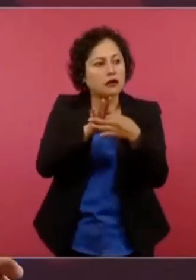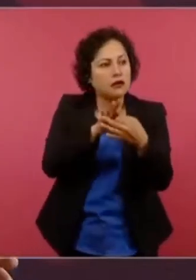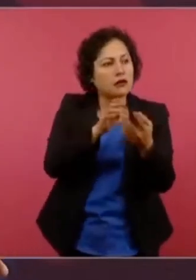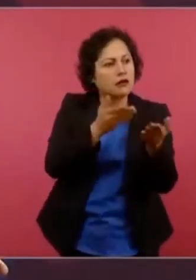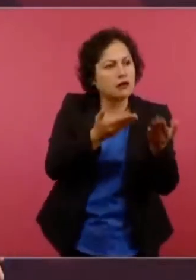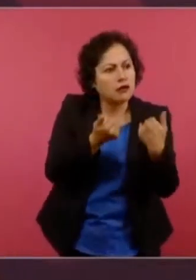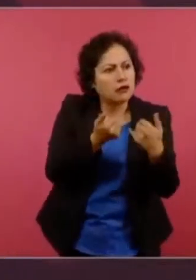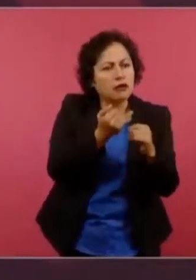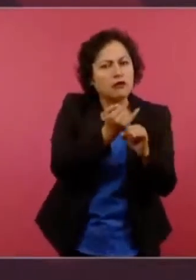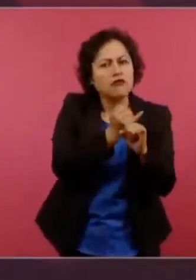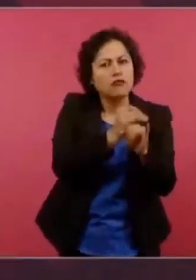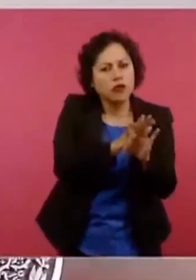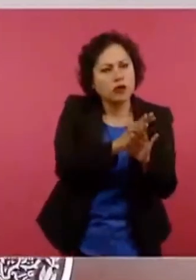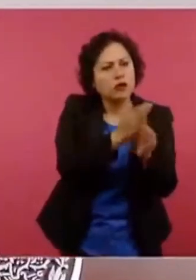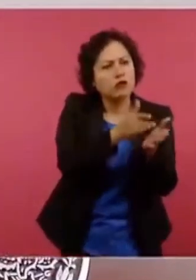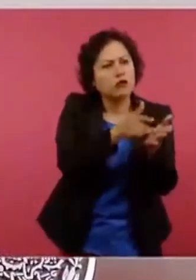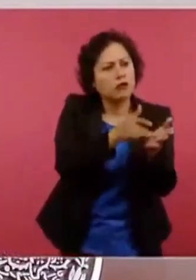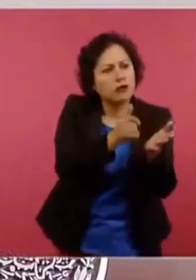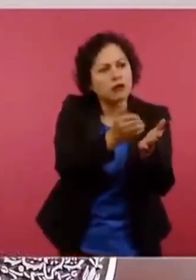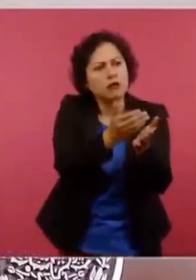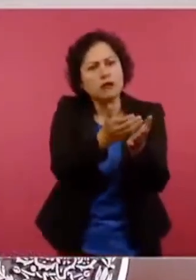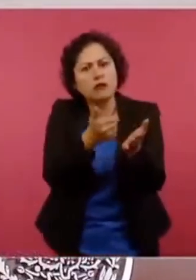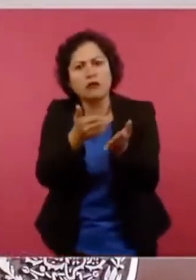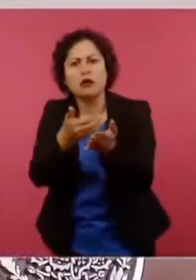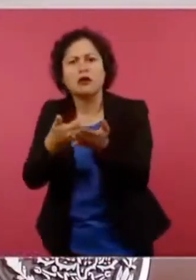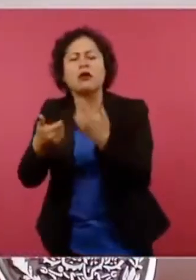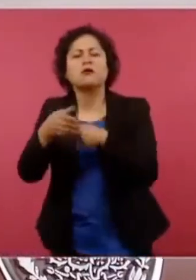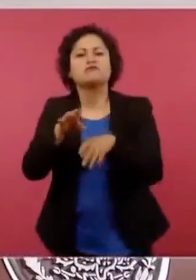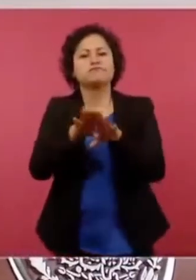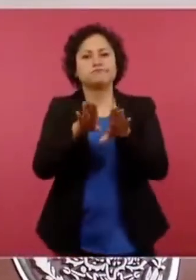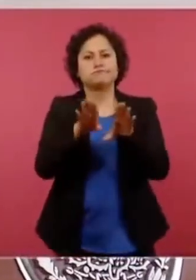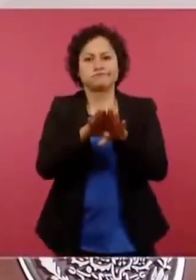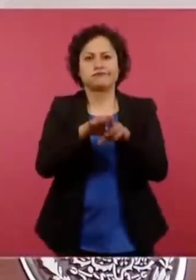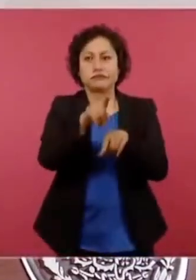la lucha por la justicia social.